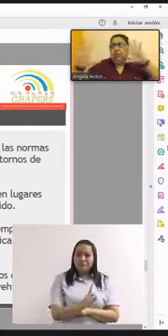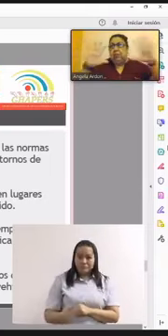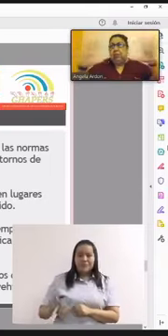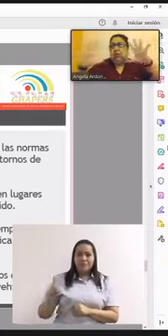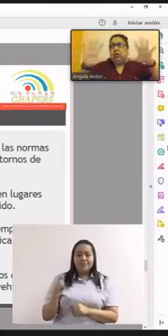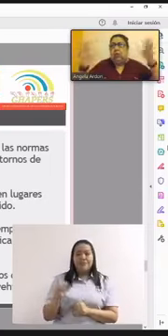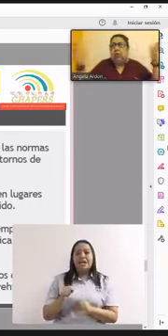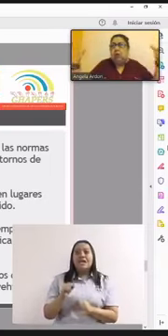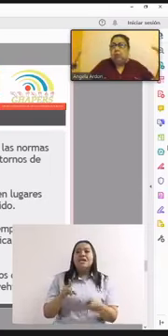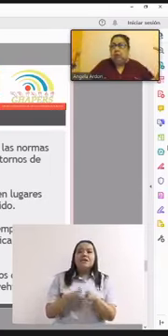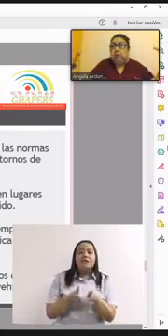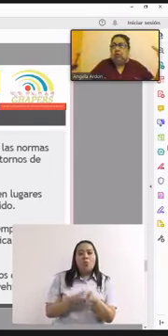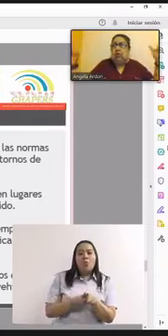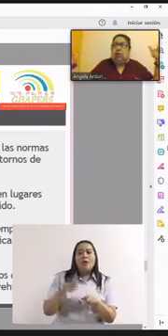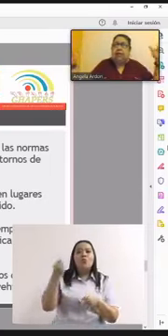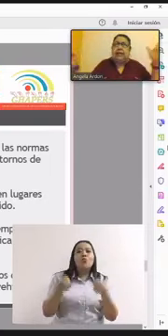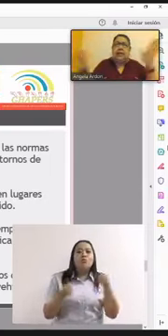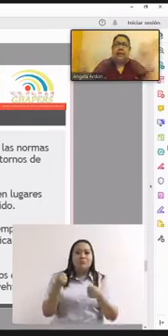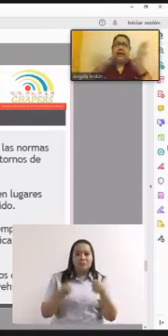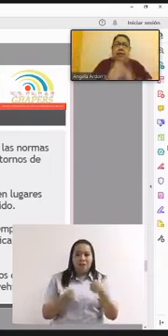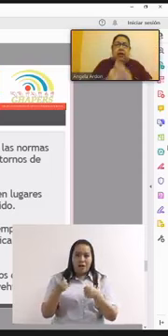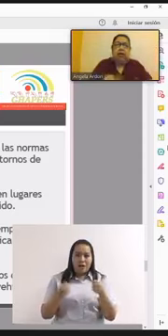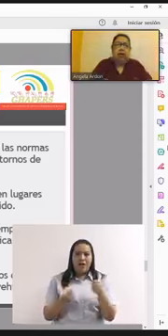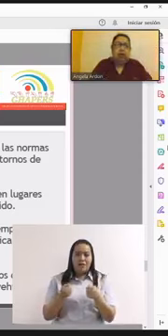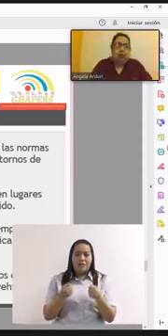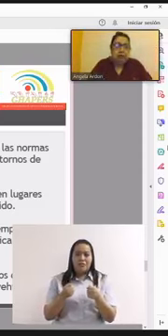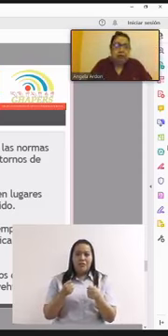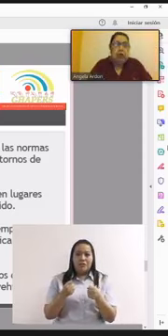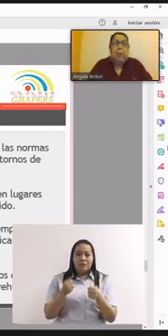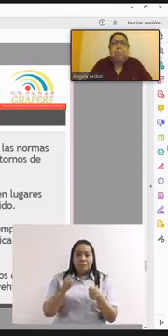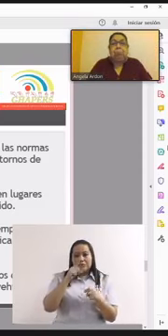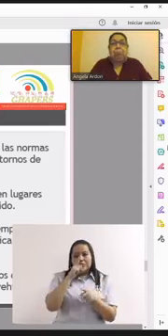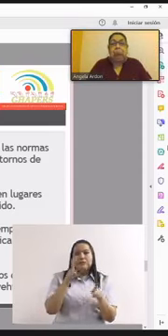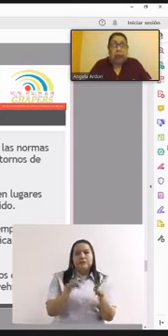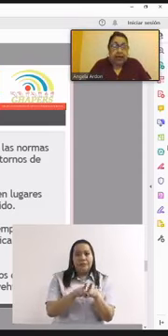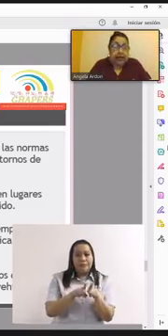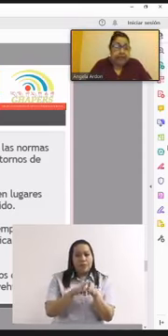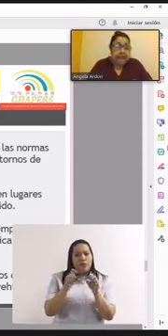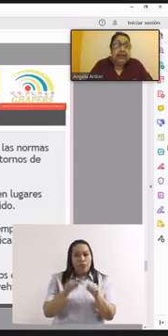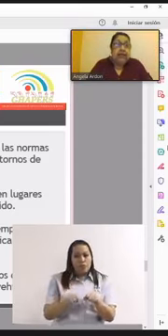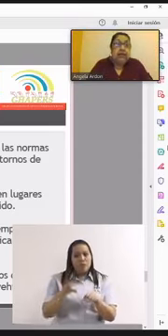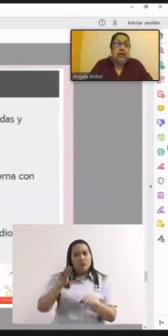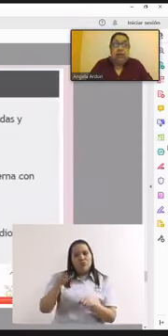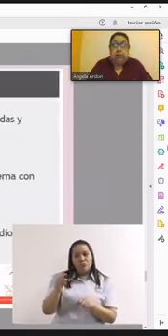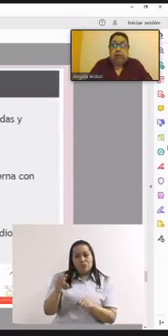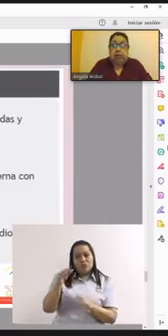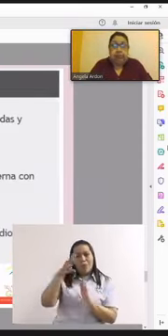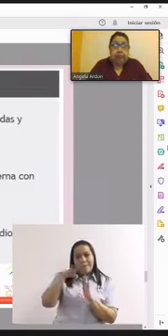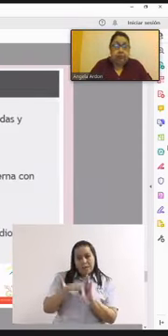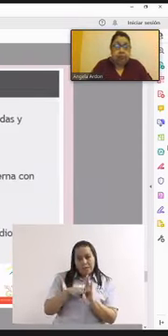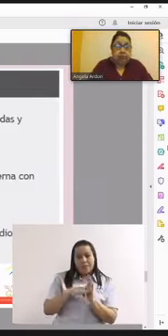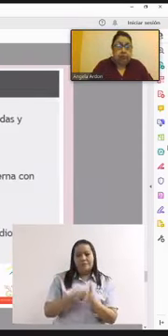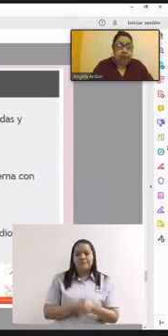mucho pito y todo, porque eso no va a entrar directamente en ustedes. La siguiente, Laurita.